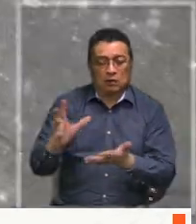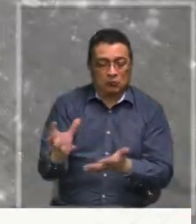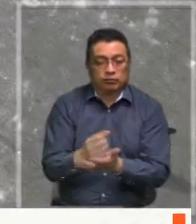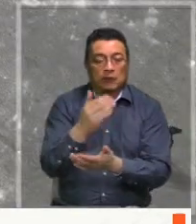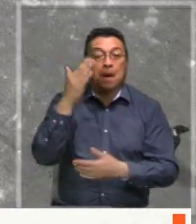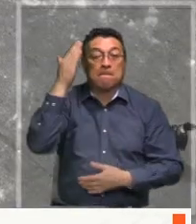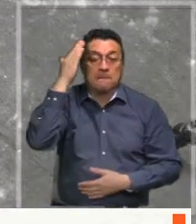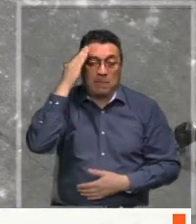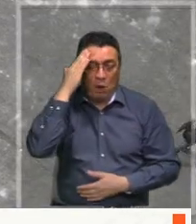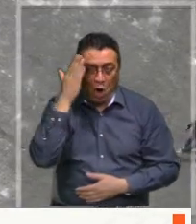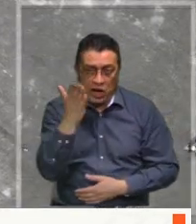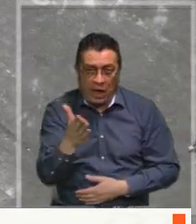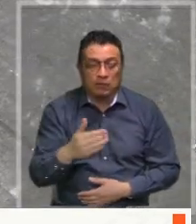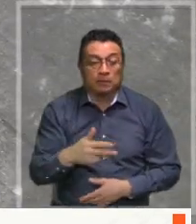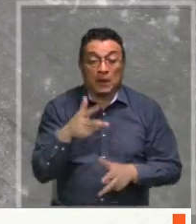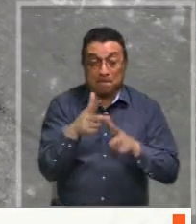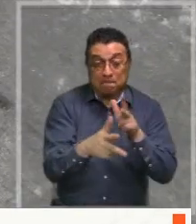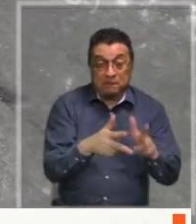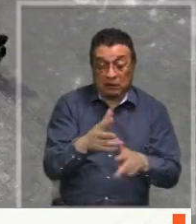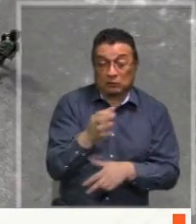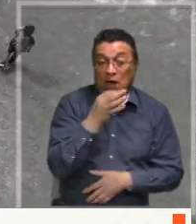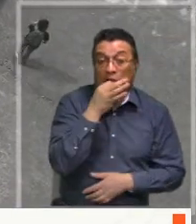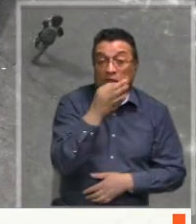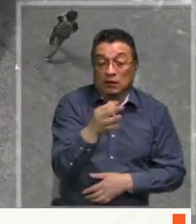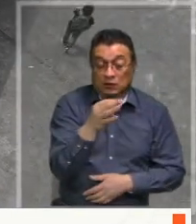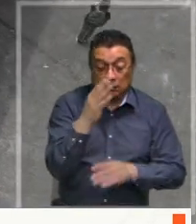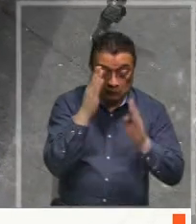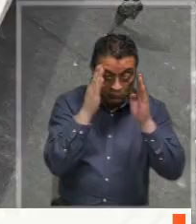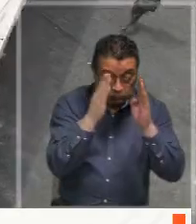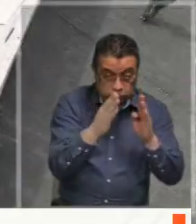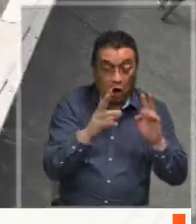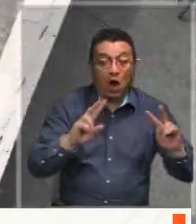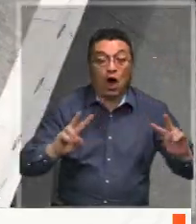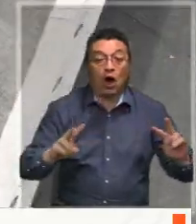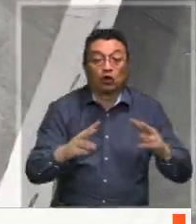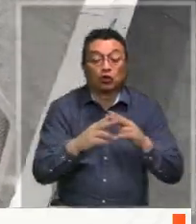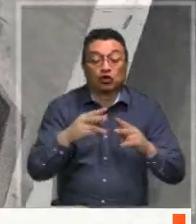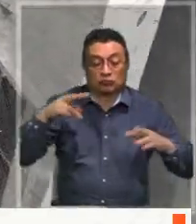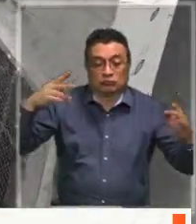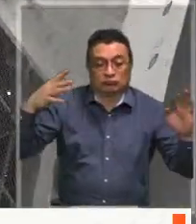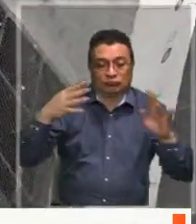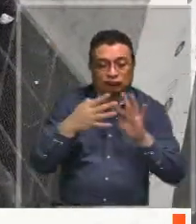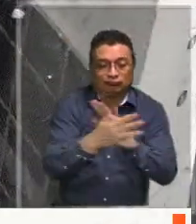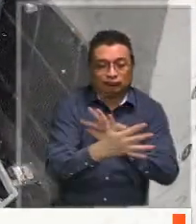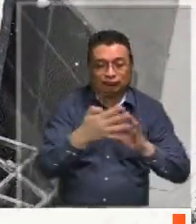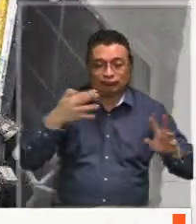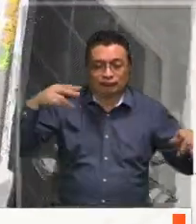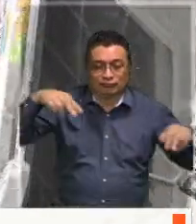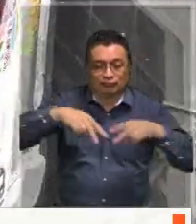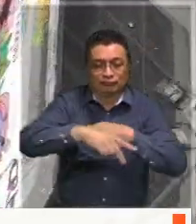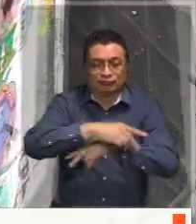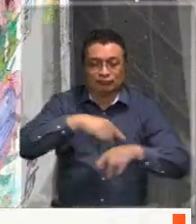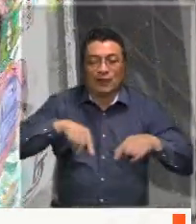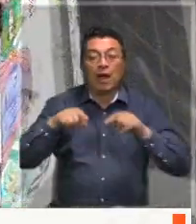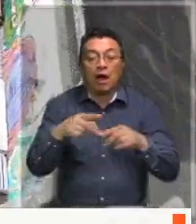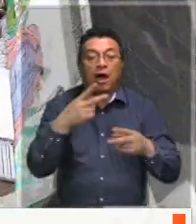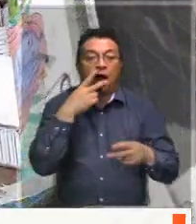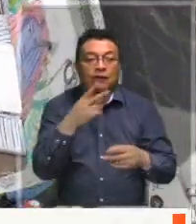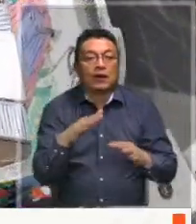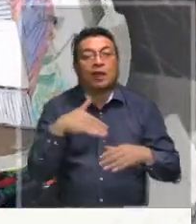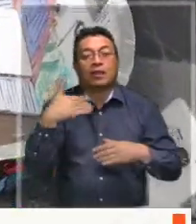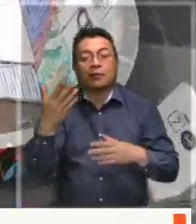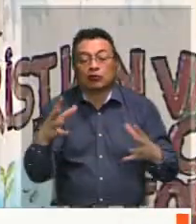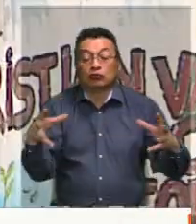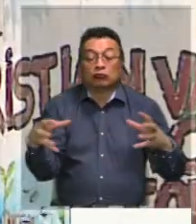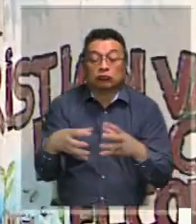memoria. Desde Metro aseguraron que están enfocados en la construcción del acceso y que luego se verá, en conjunto con agrupaciones y